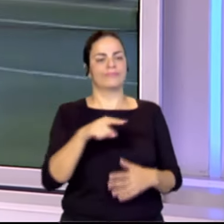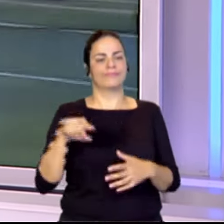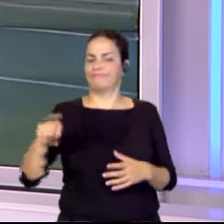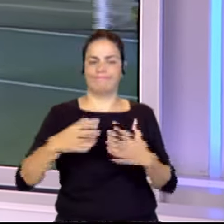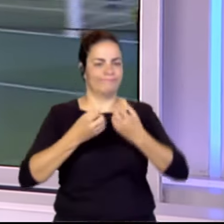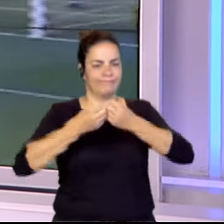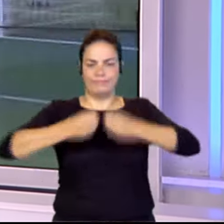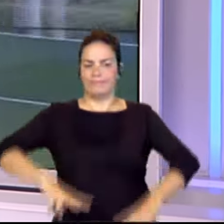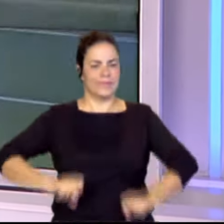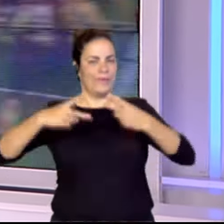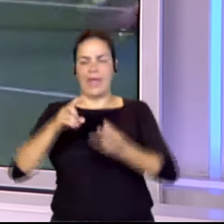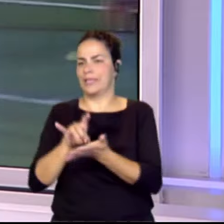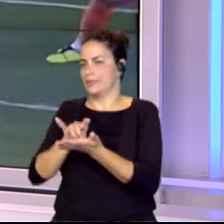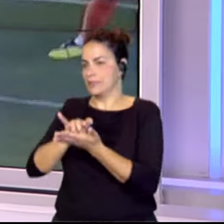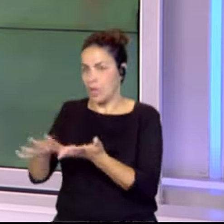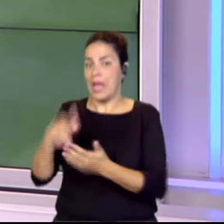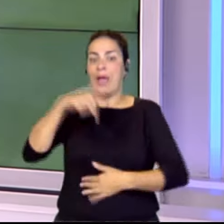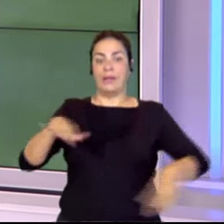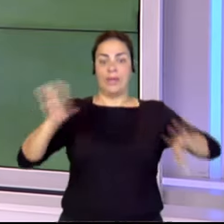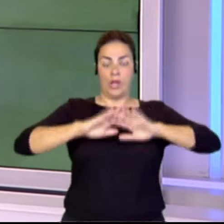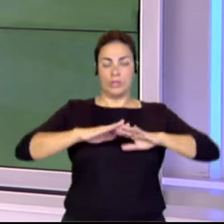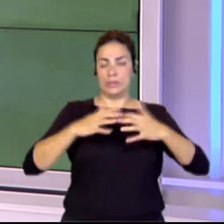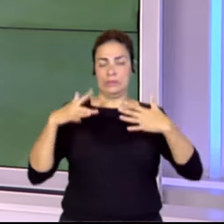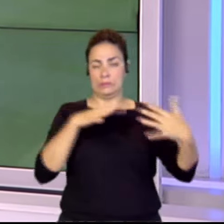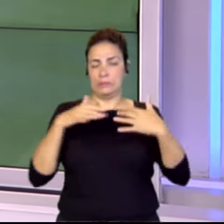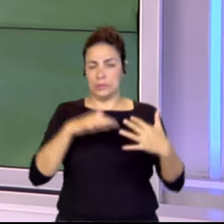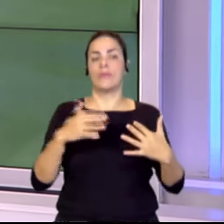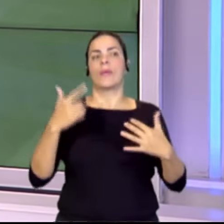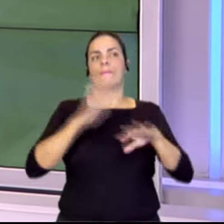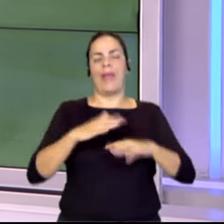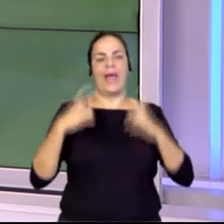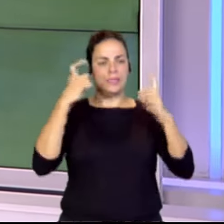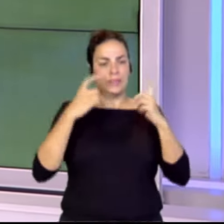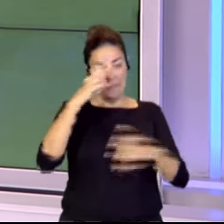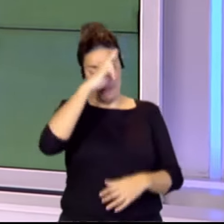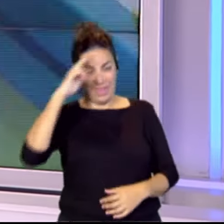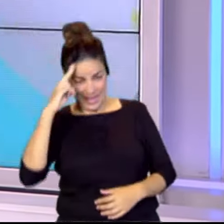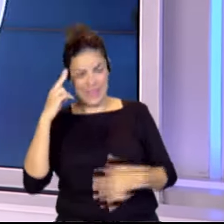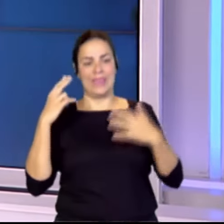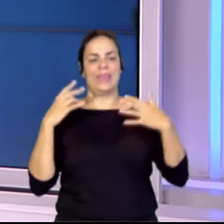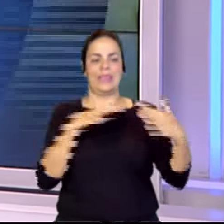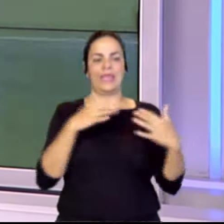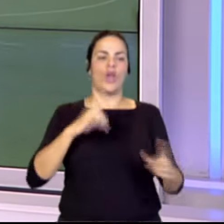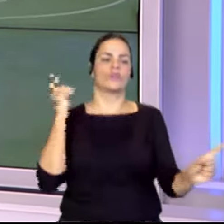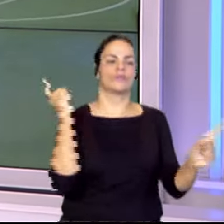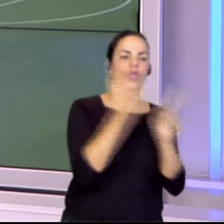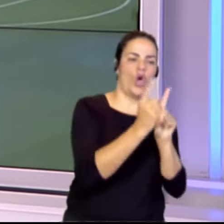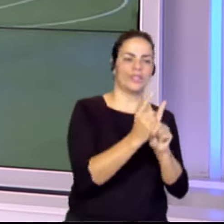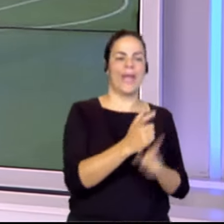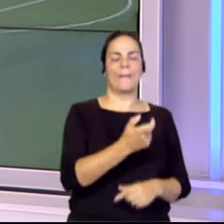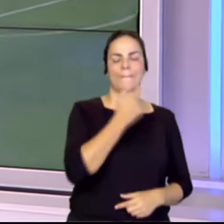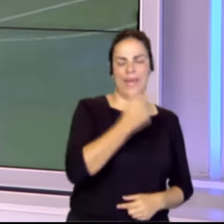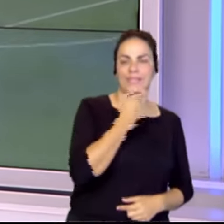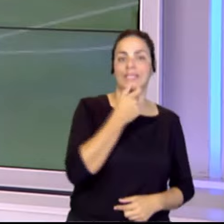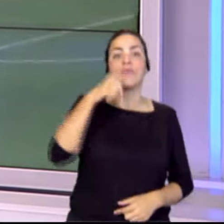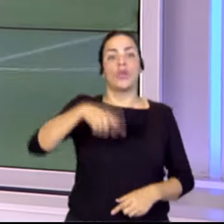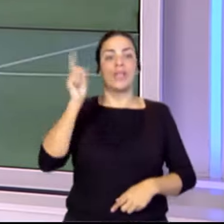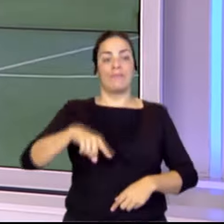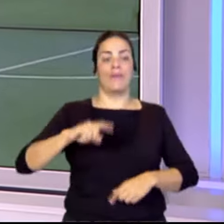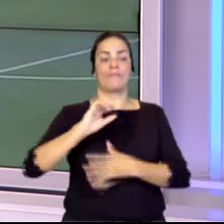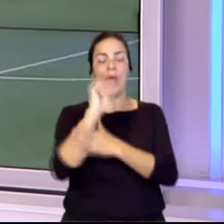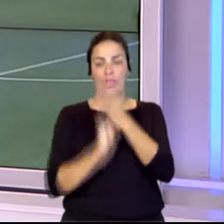noche peleará el Real Madrid por llegar a ellas ante el Manchester City y hoy tenemos también baloncesto se la juega el Lenovo tenerife en el